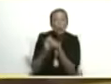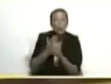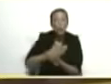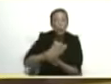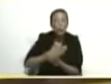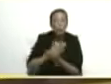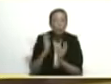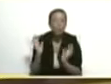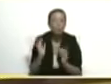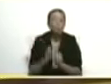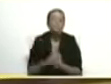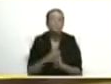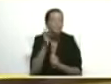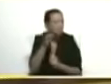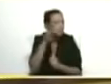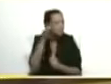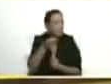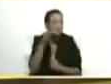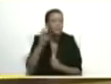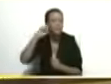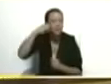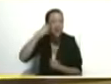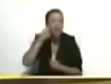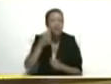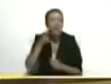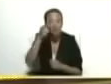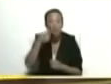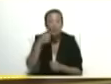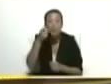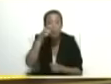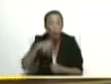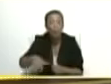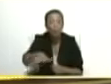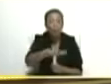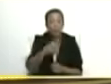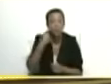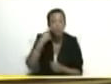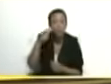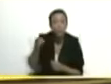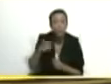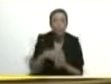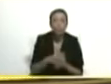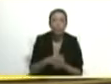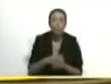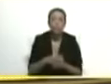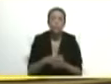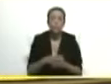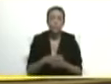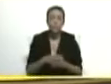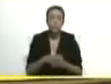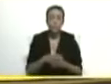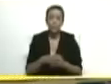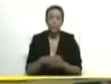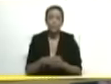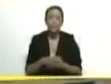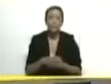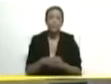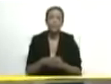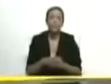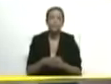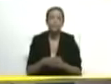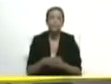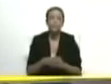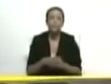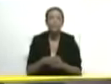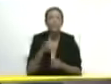familia. Se lo digo a nuestro pueblo, allí donde puedan estar ustedes,